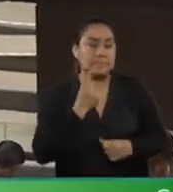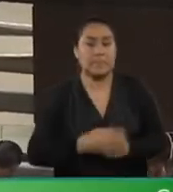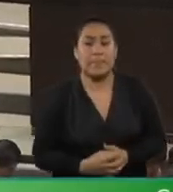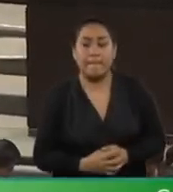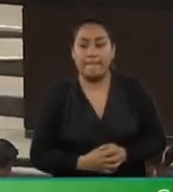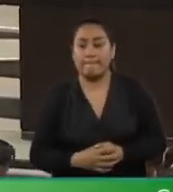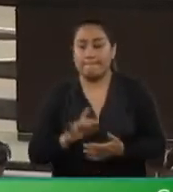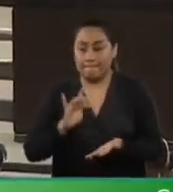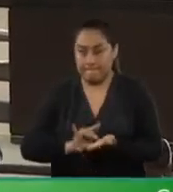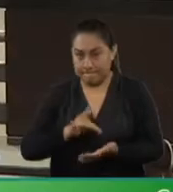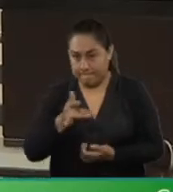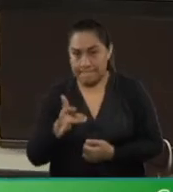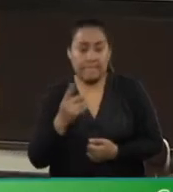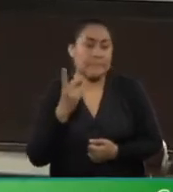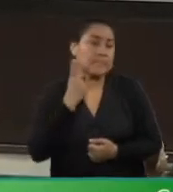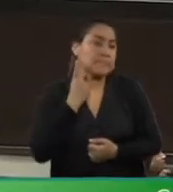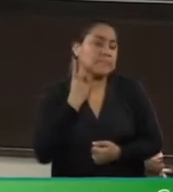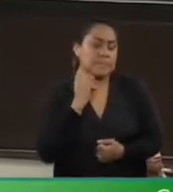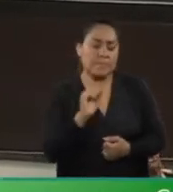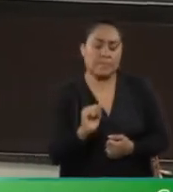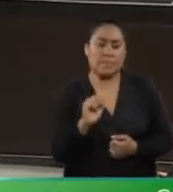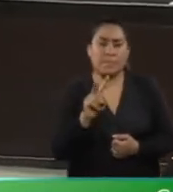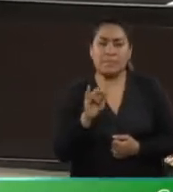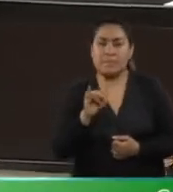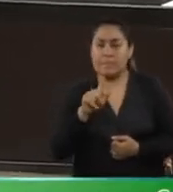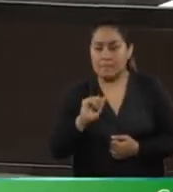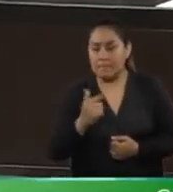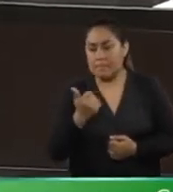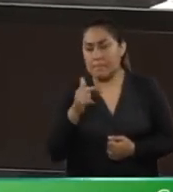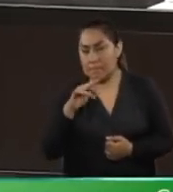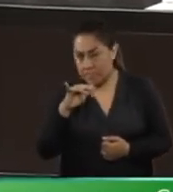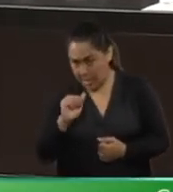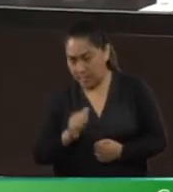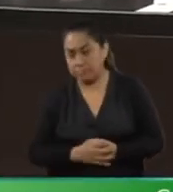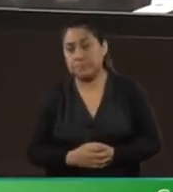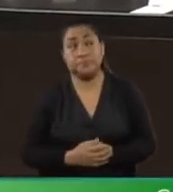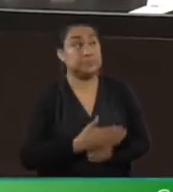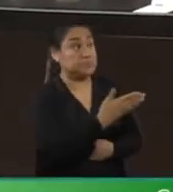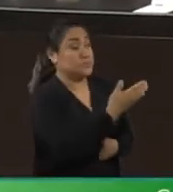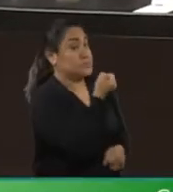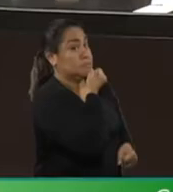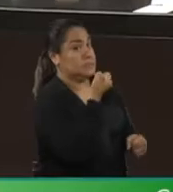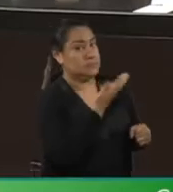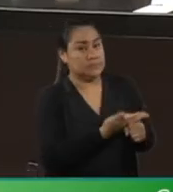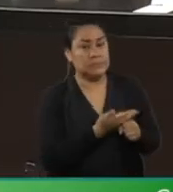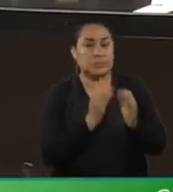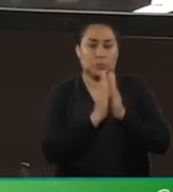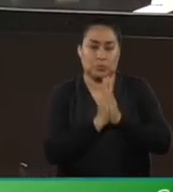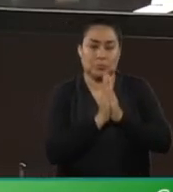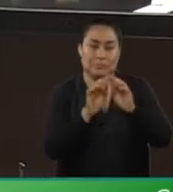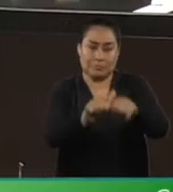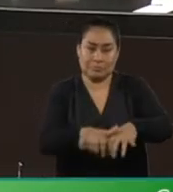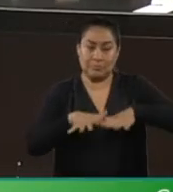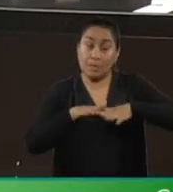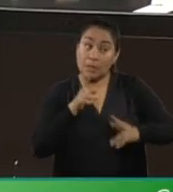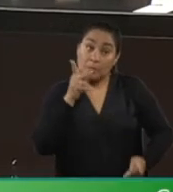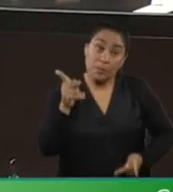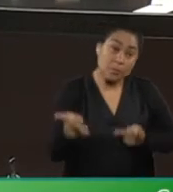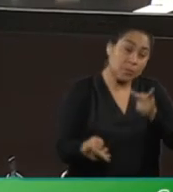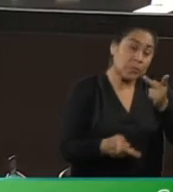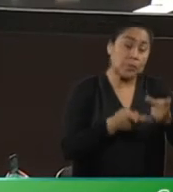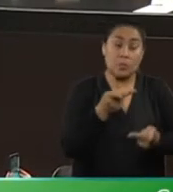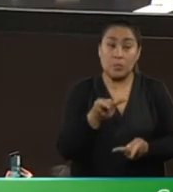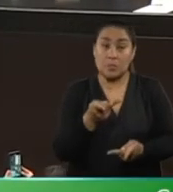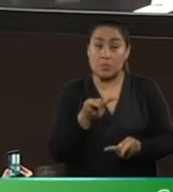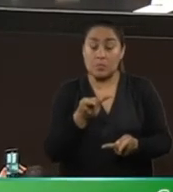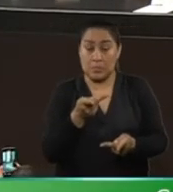Muchas gracias, diputada Ávila García. Consulte la Secretaría a la Asamblea en votación económica si se